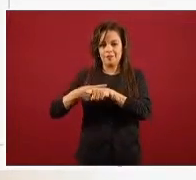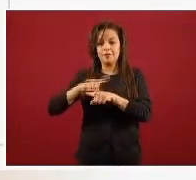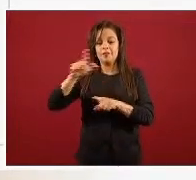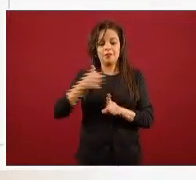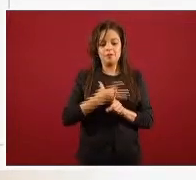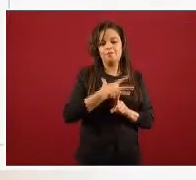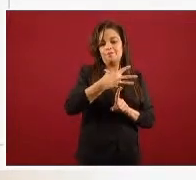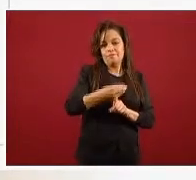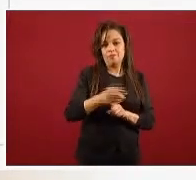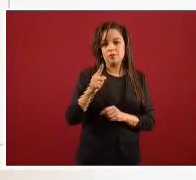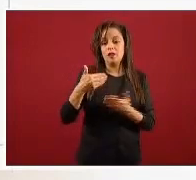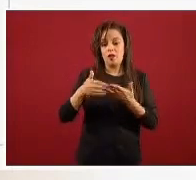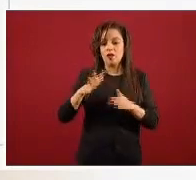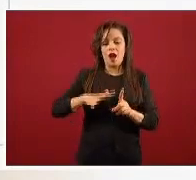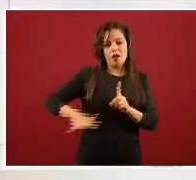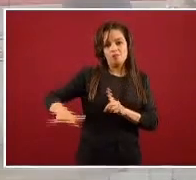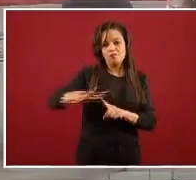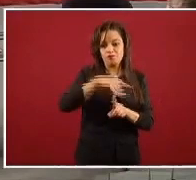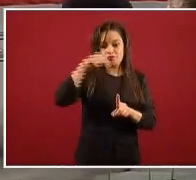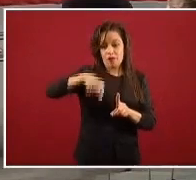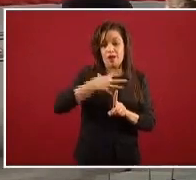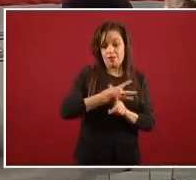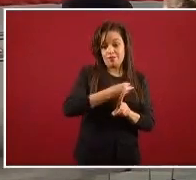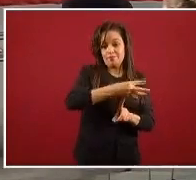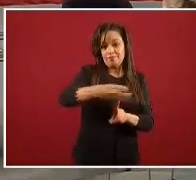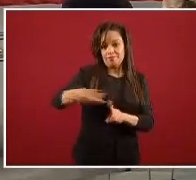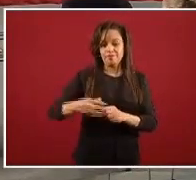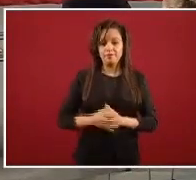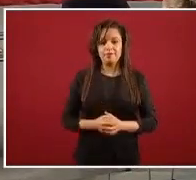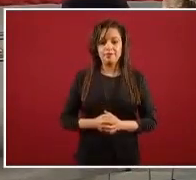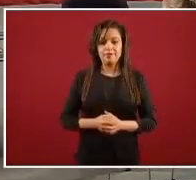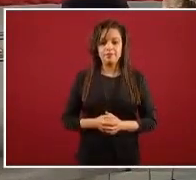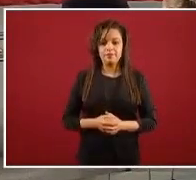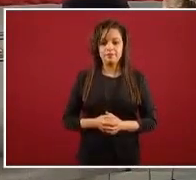elevación de la transmisión. Ese es el panorama por hoy. Muchas gracias, doctora Lomía.